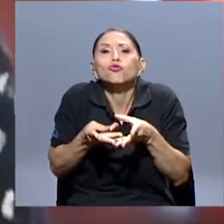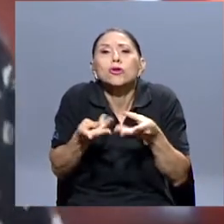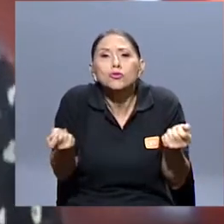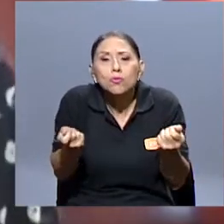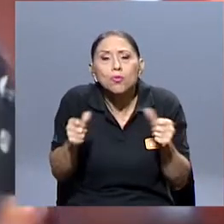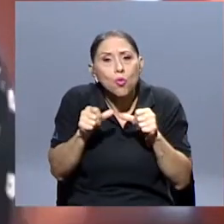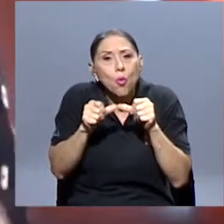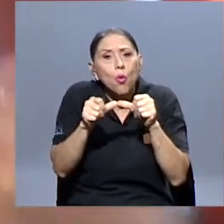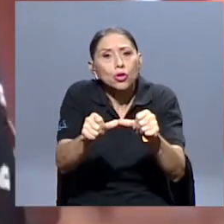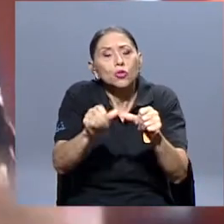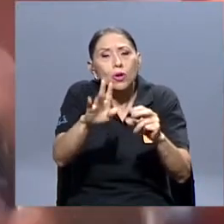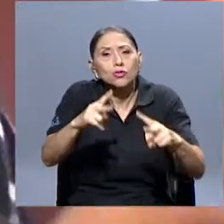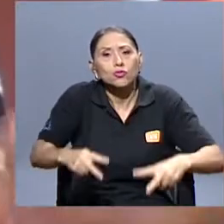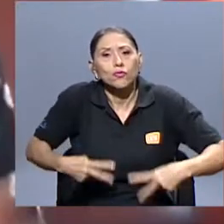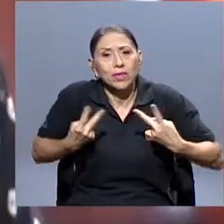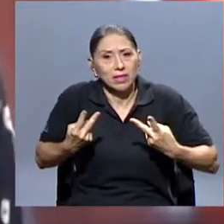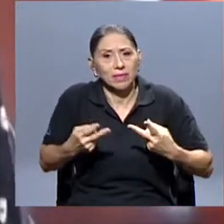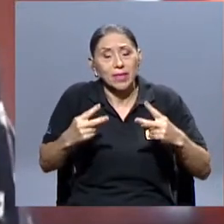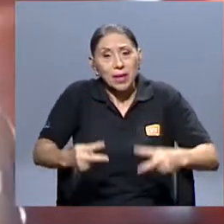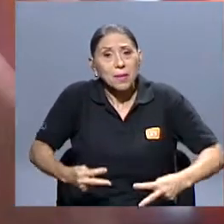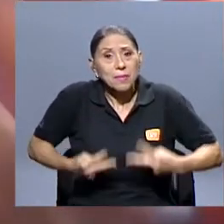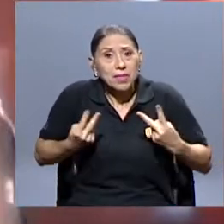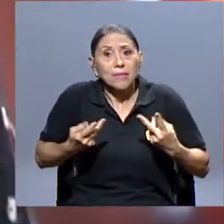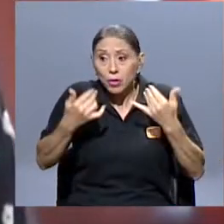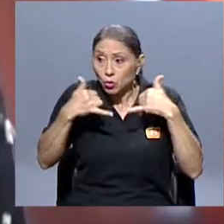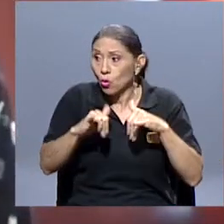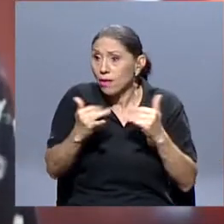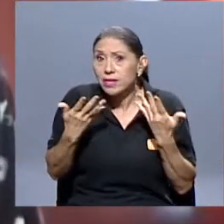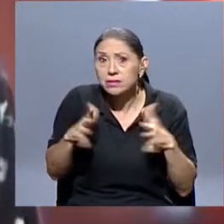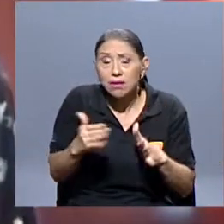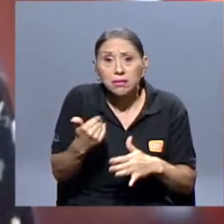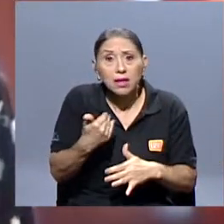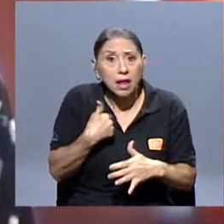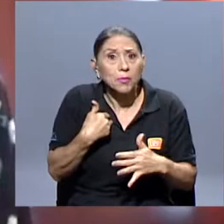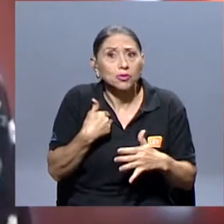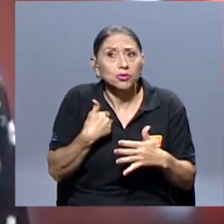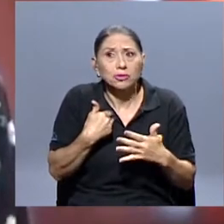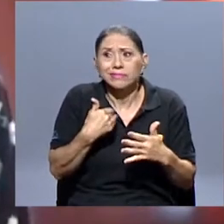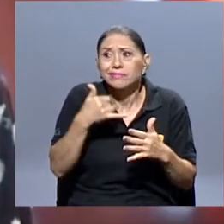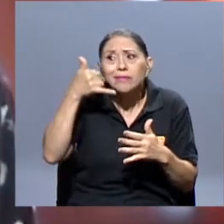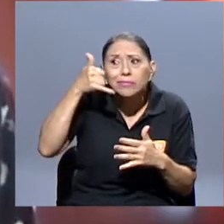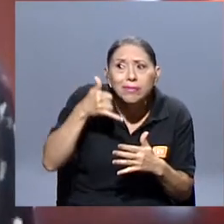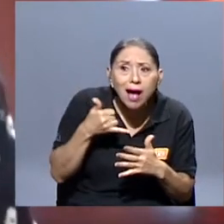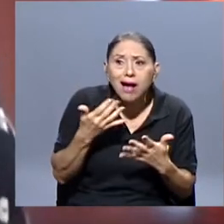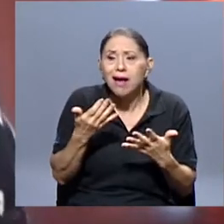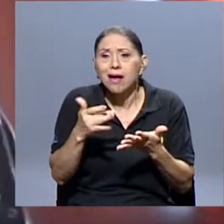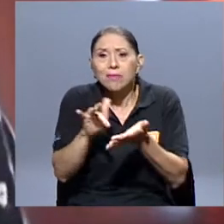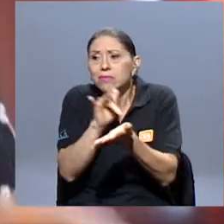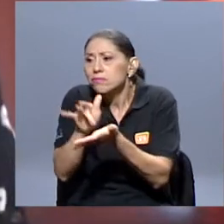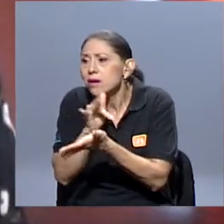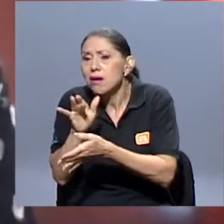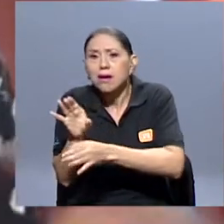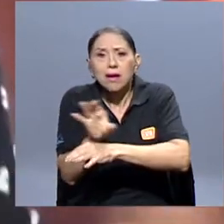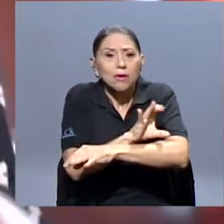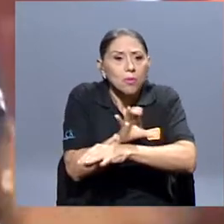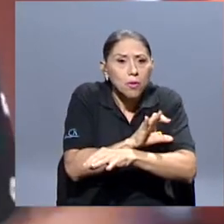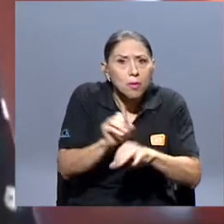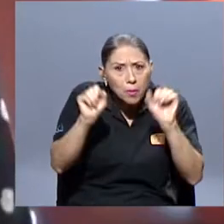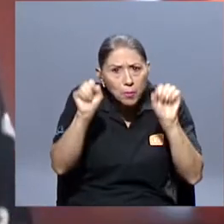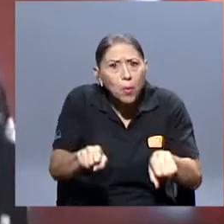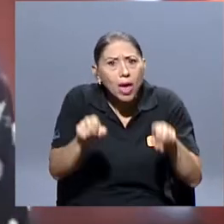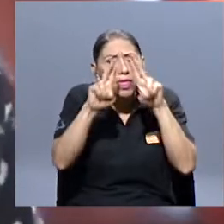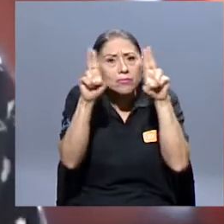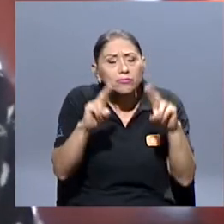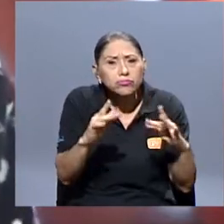como todavía, aunque tenemos todos estos dispositivos y hoy en día estamos haciendo una entrevista por medios virtuales, uh-huh. Todavía muchas de